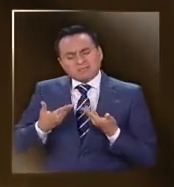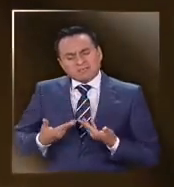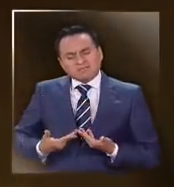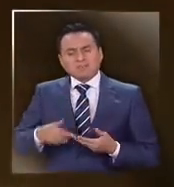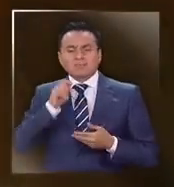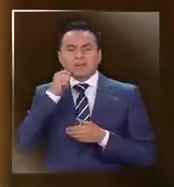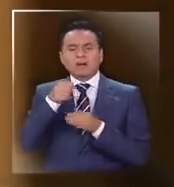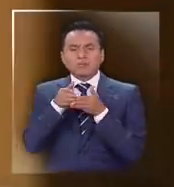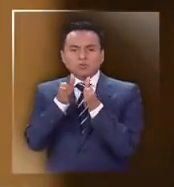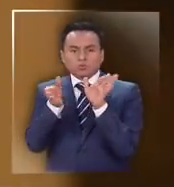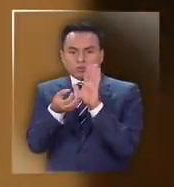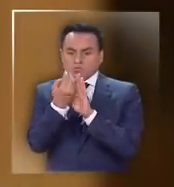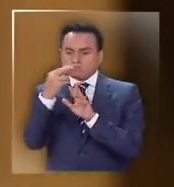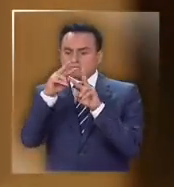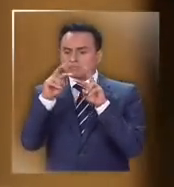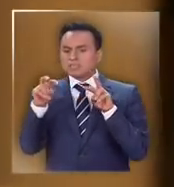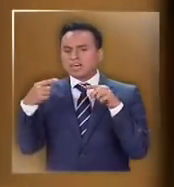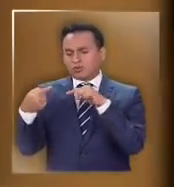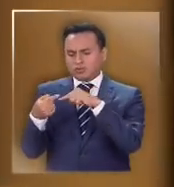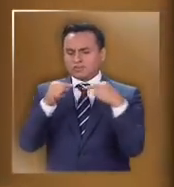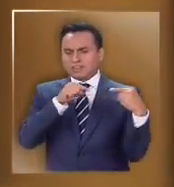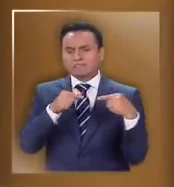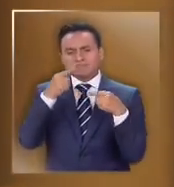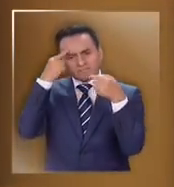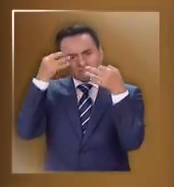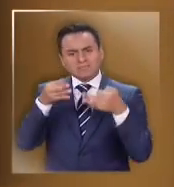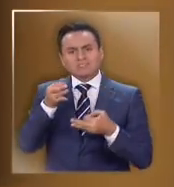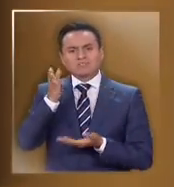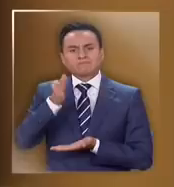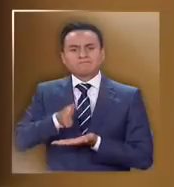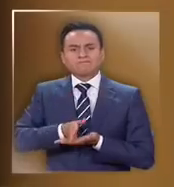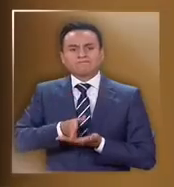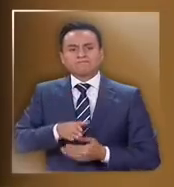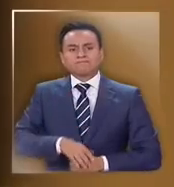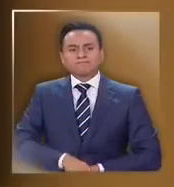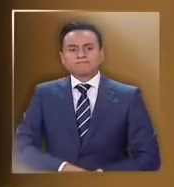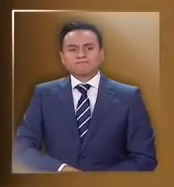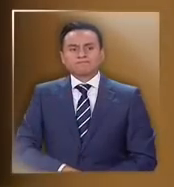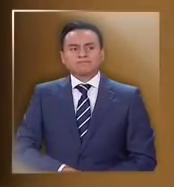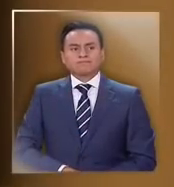un nuevo capítulo en la ya controversial decisión.